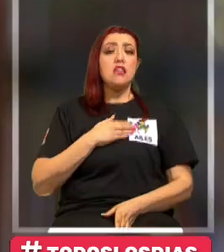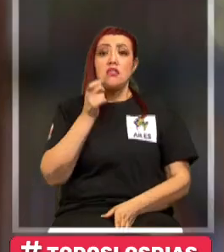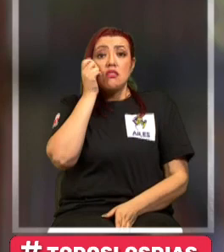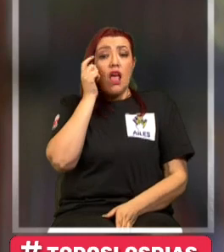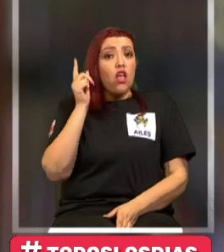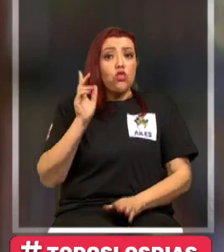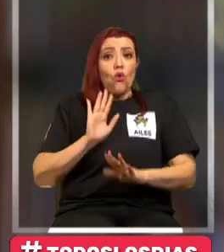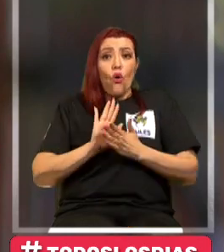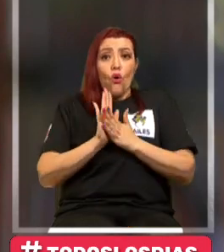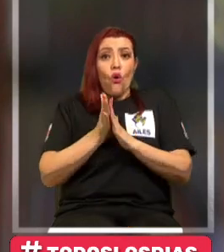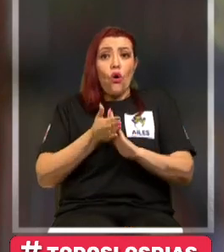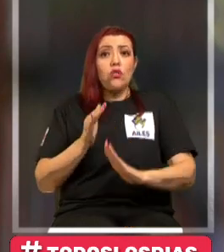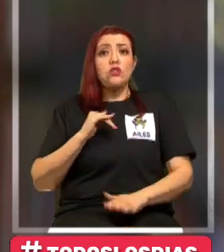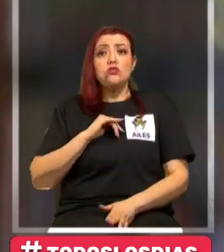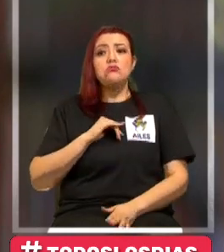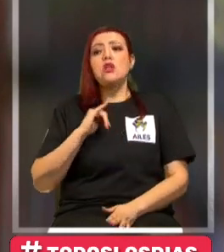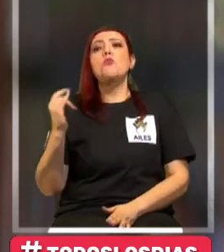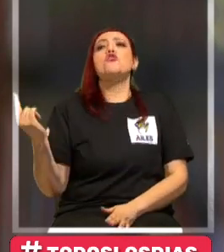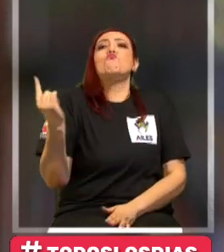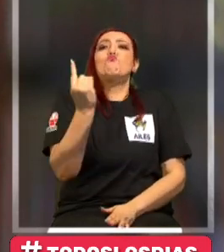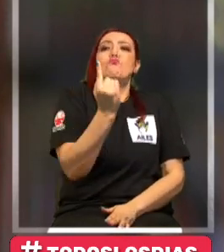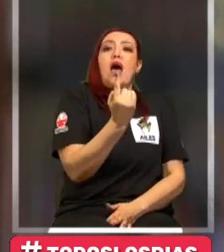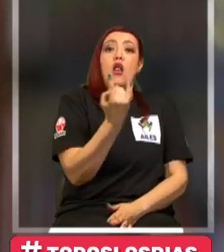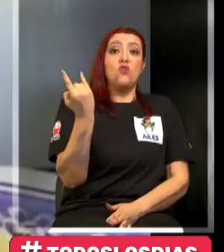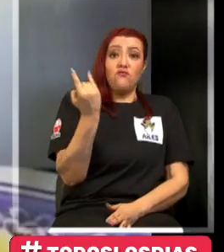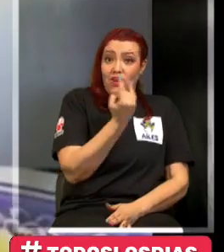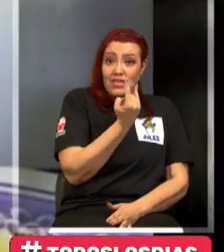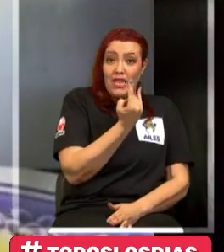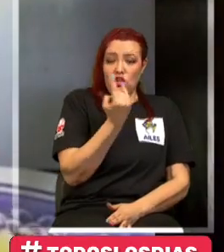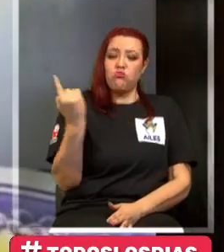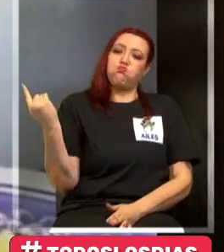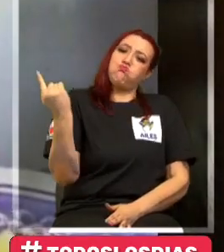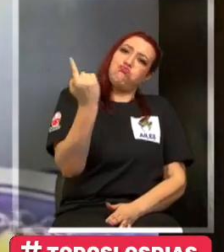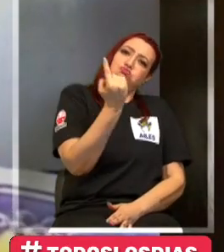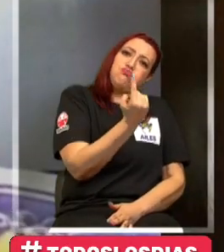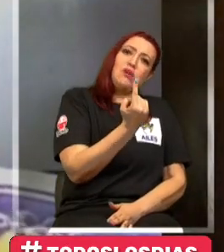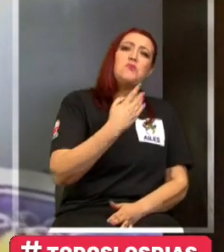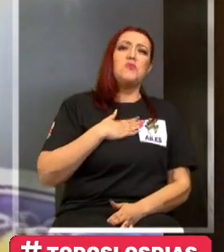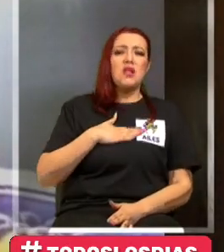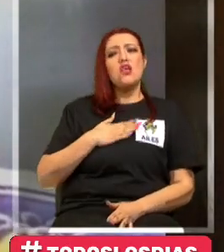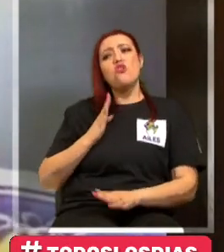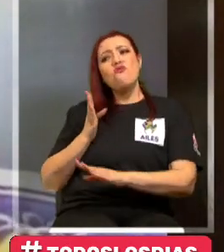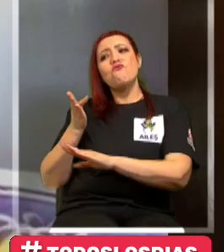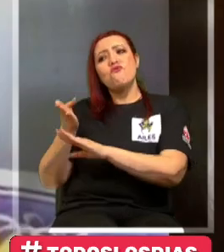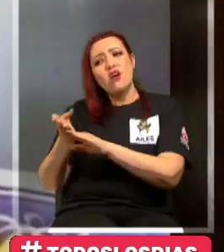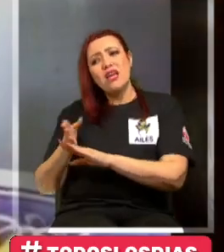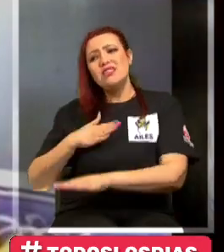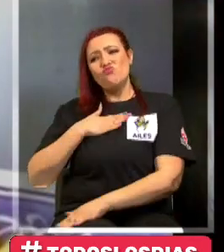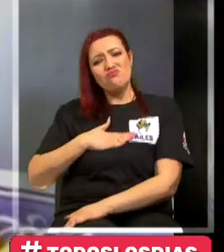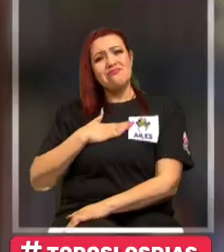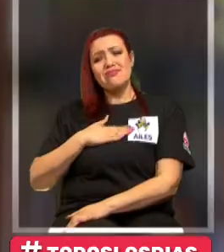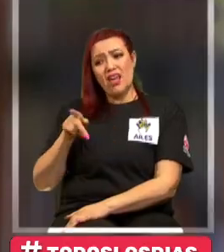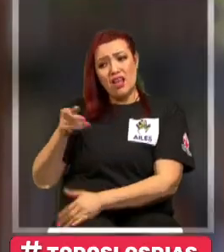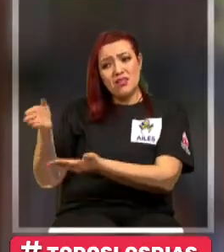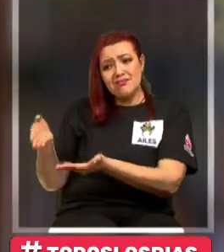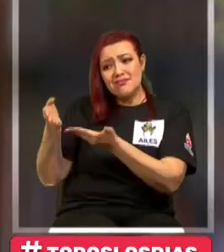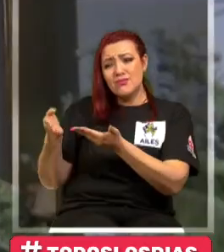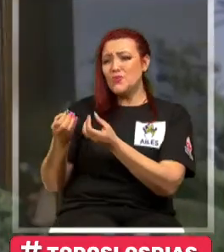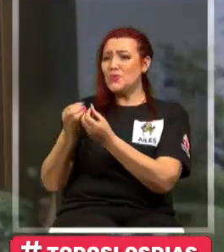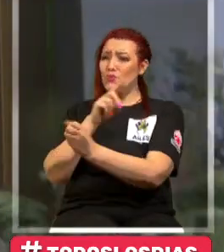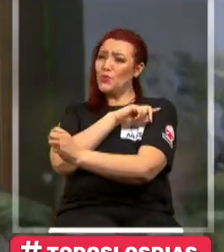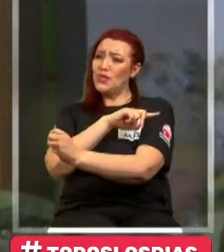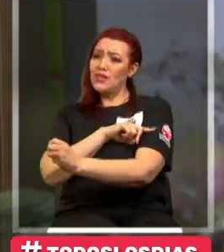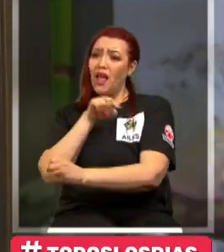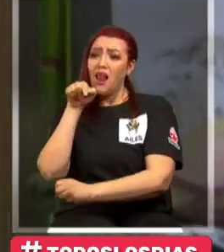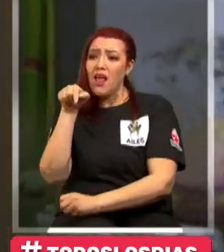todo. Después de eso yo tuve que regresar a la universidad. Entonces yo le dije a mi mamá que por qué no lo iba a ver, porque sentía que tenía tanto potencial y ahí comenzó todo.